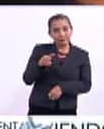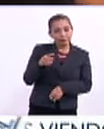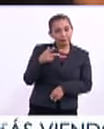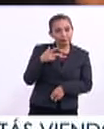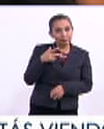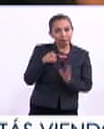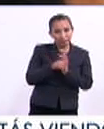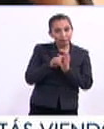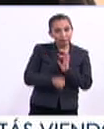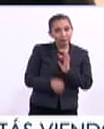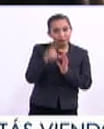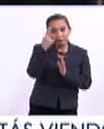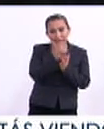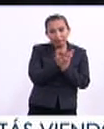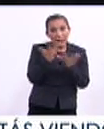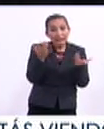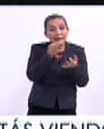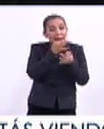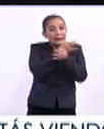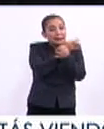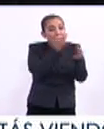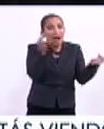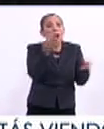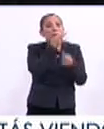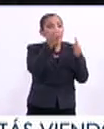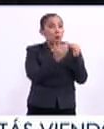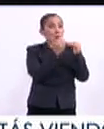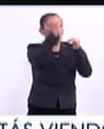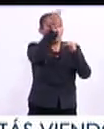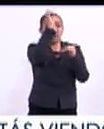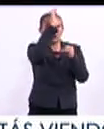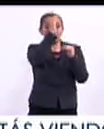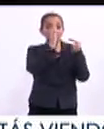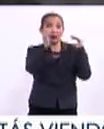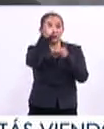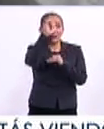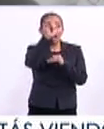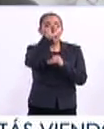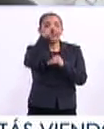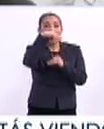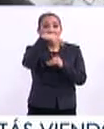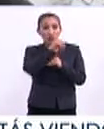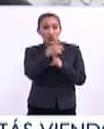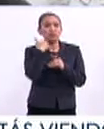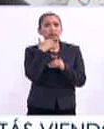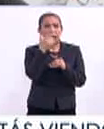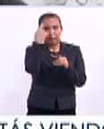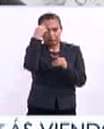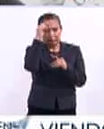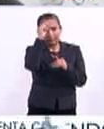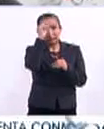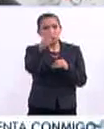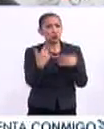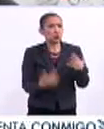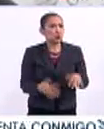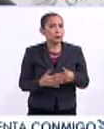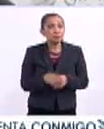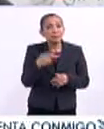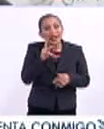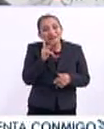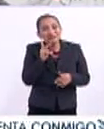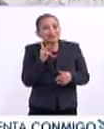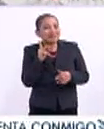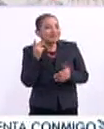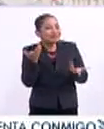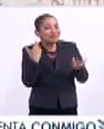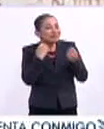es que los únicos que hacen divulgación son los que ya están muy arriba, ¿no? Gente como Lascano, sí, que son muy buenos, pero pues